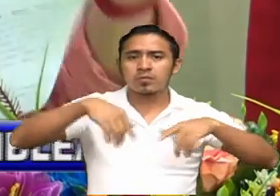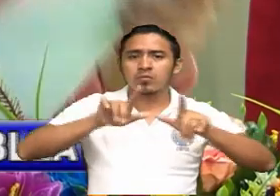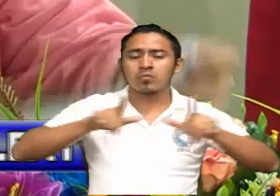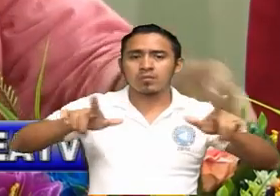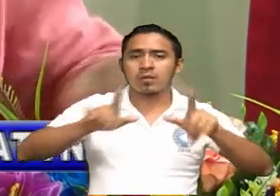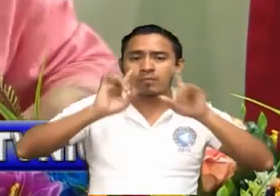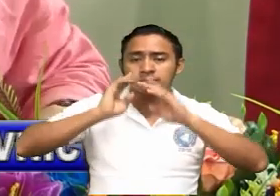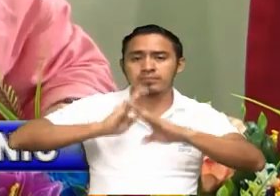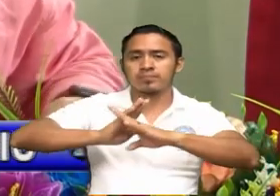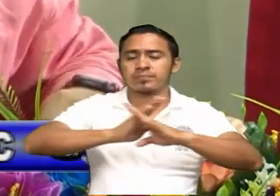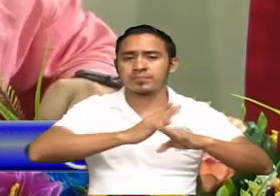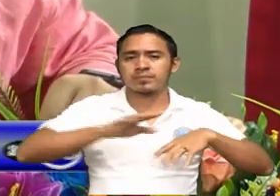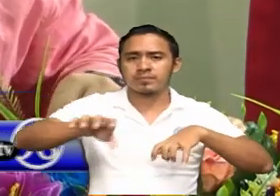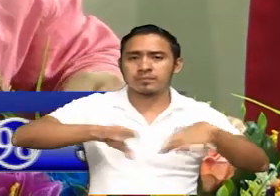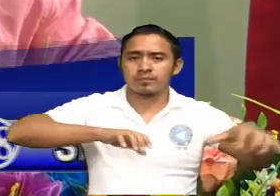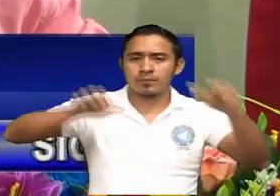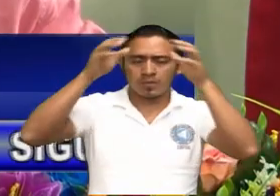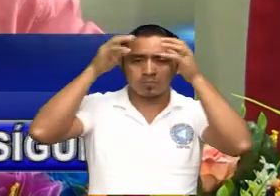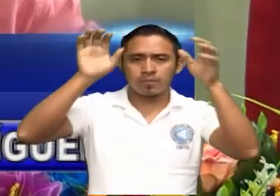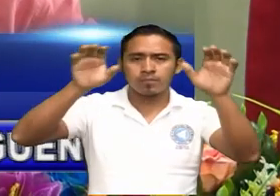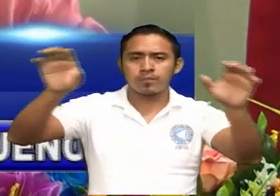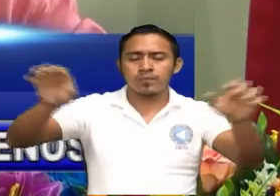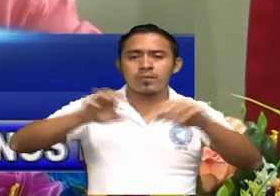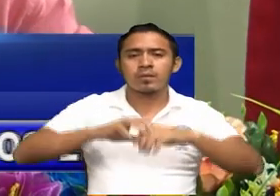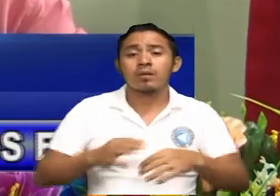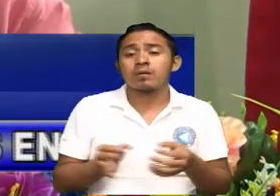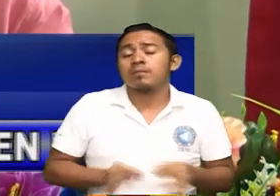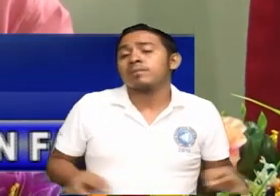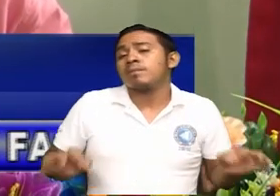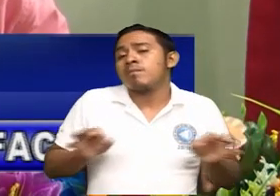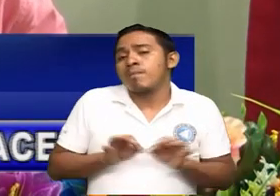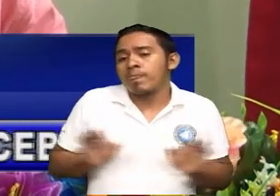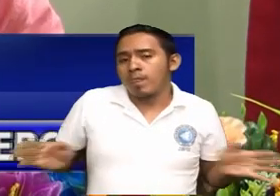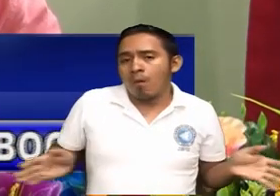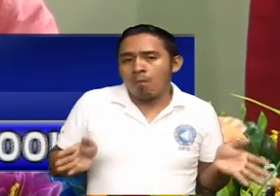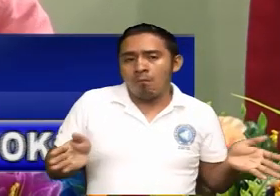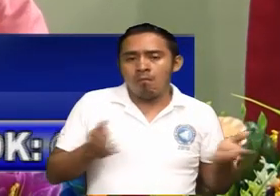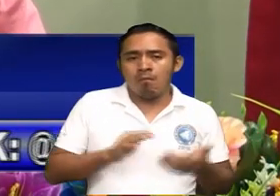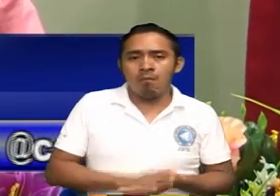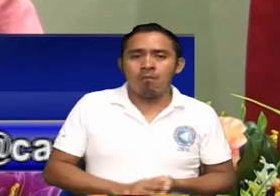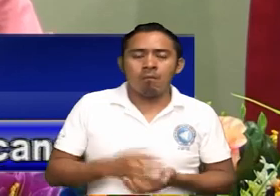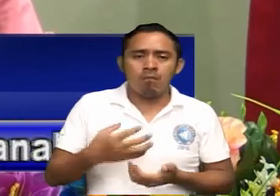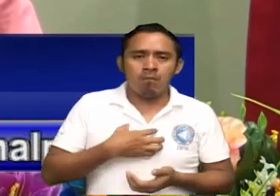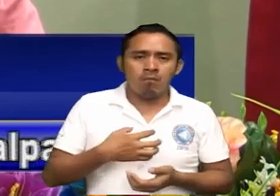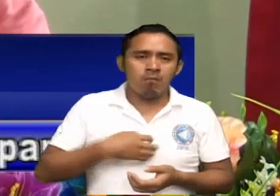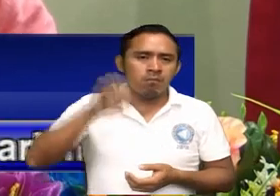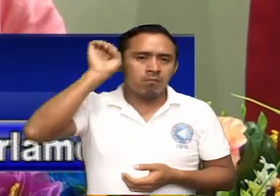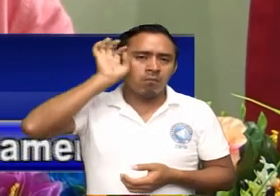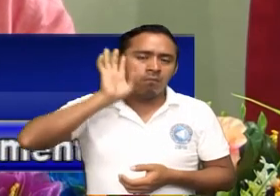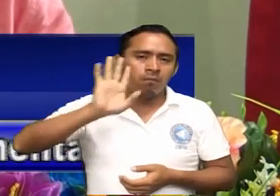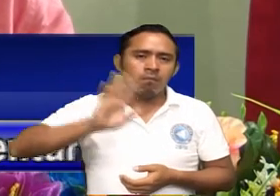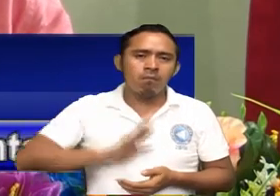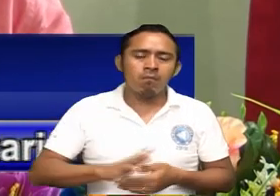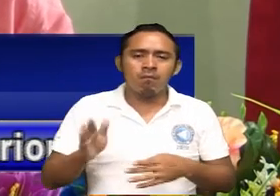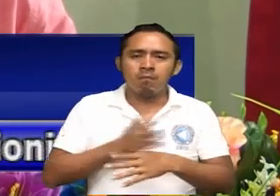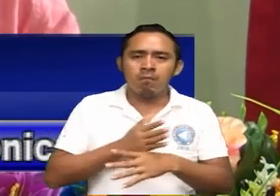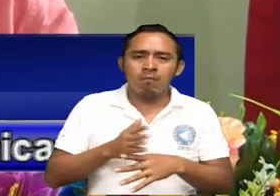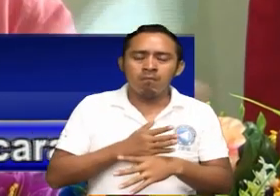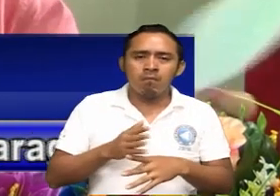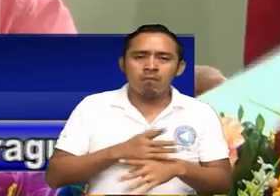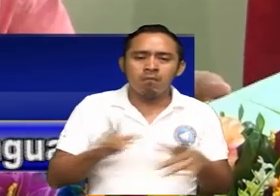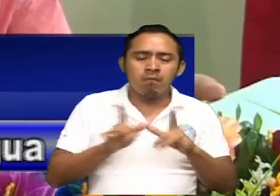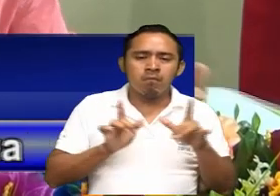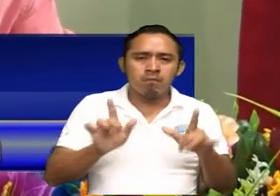actividades culturales, ¿verdad? También es importante que promovimos el turismo sostenible a través de nuestras